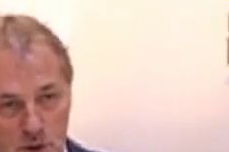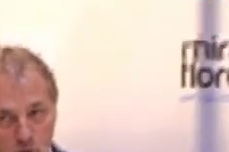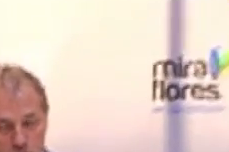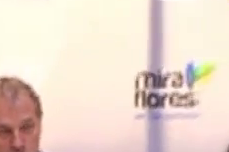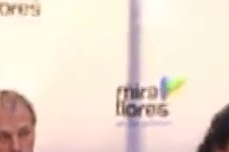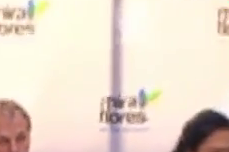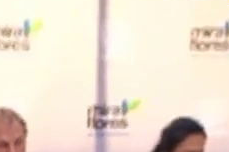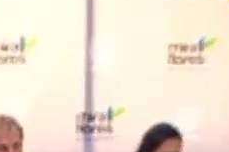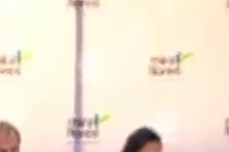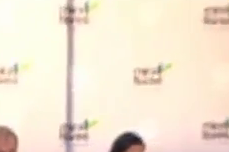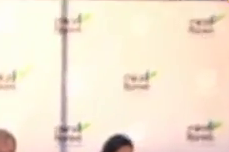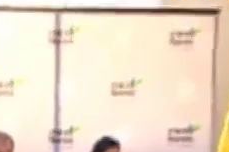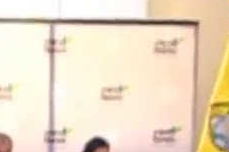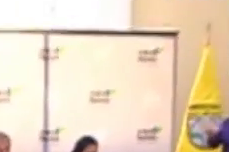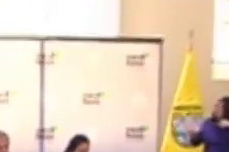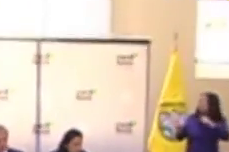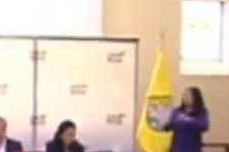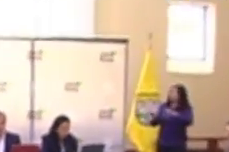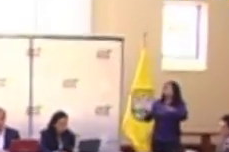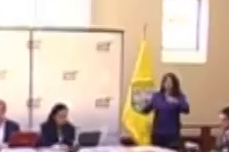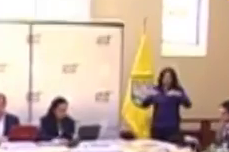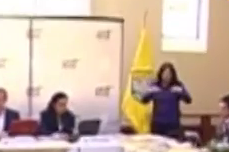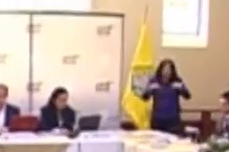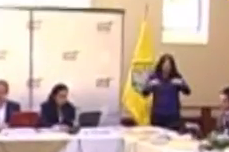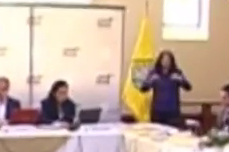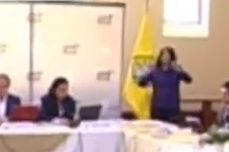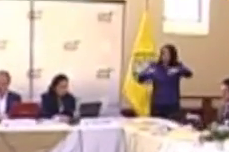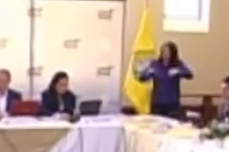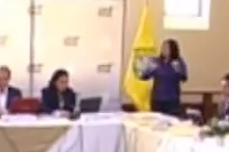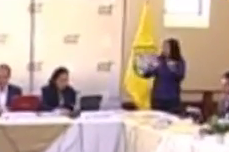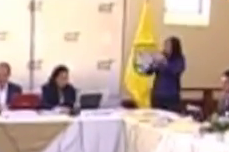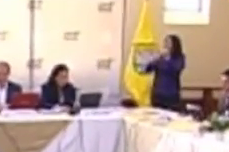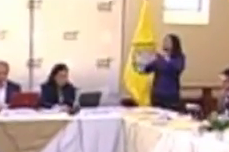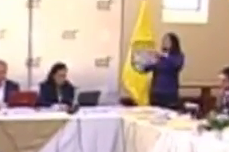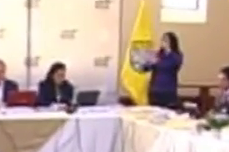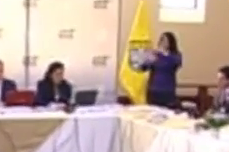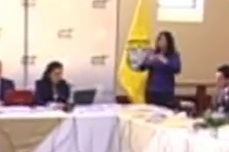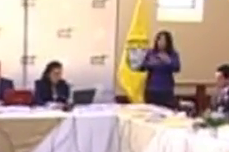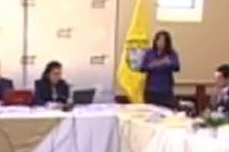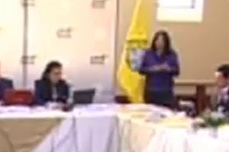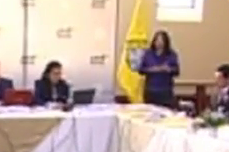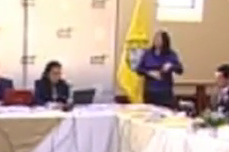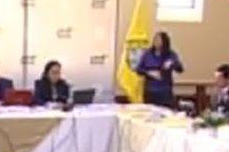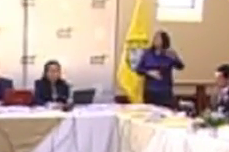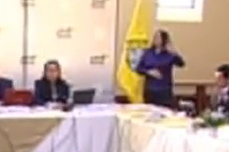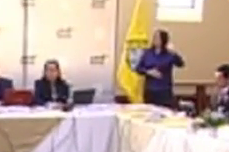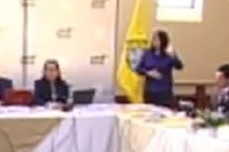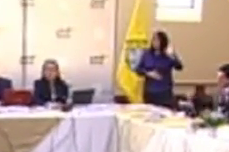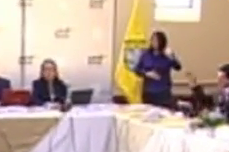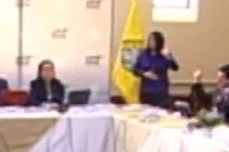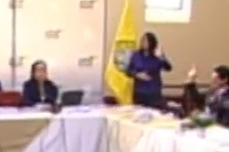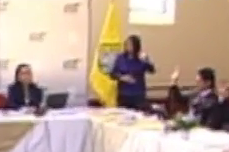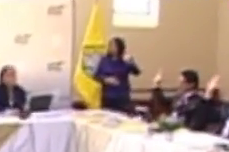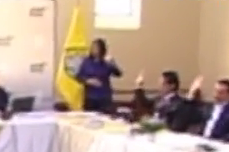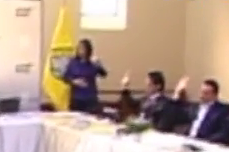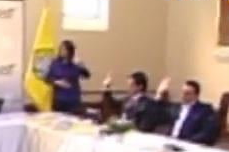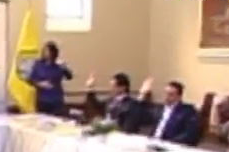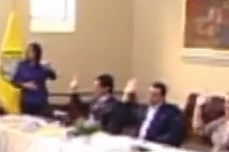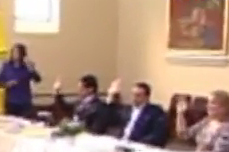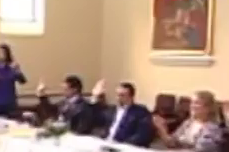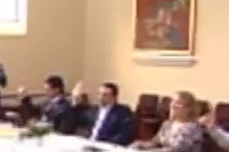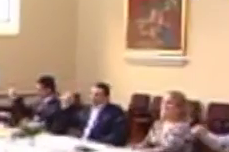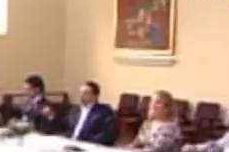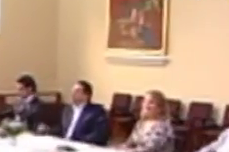Aquellos miembros del Consejo que estén a favor de aprobar el proyecto que tienen en su poder, si lo han expresado en la señal de conformidad,